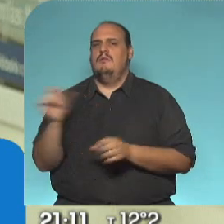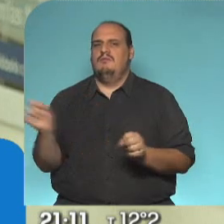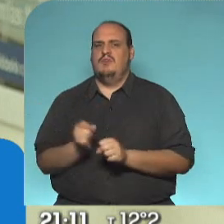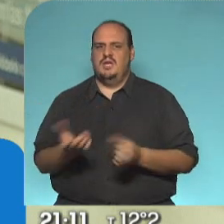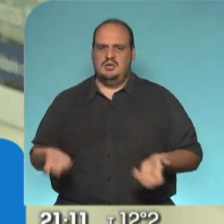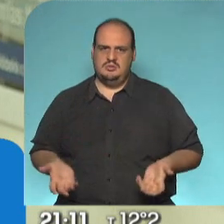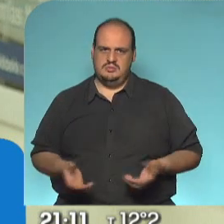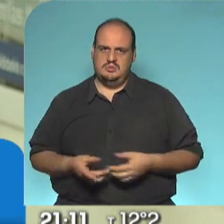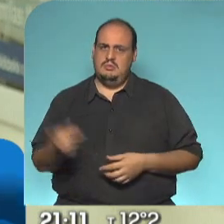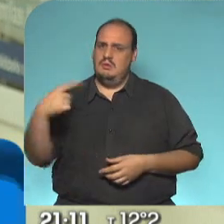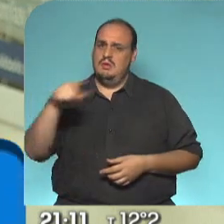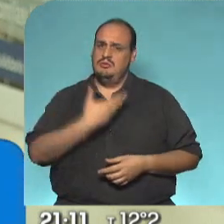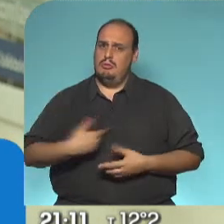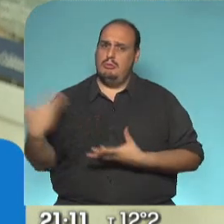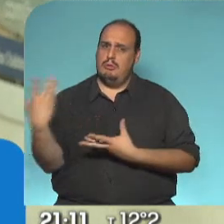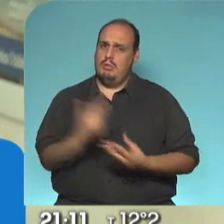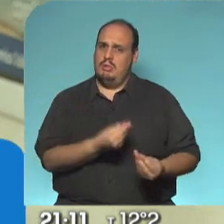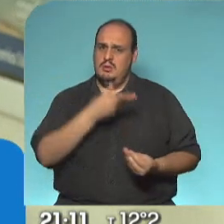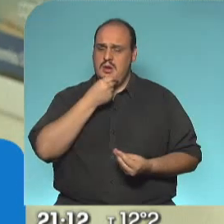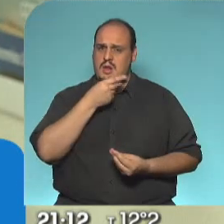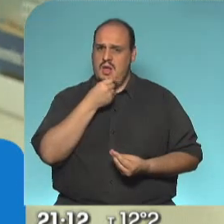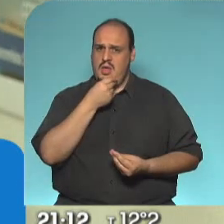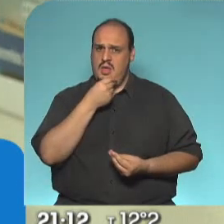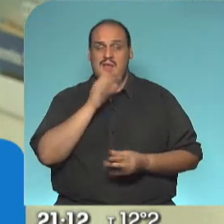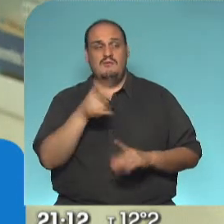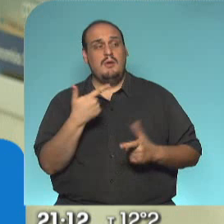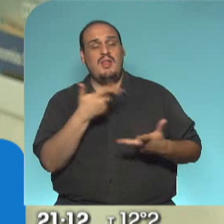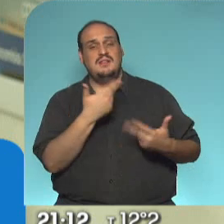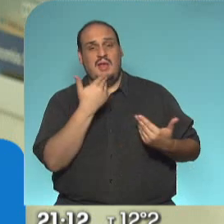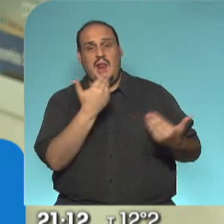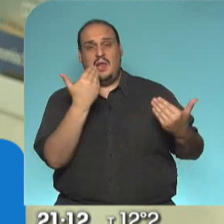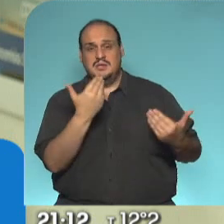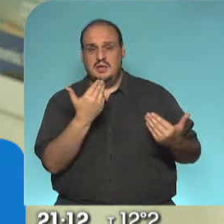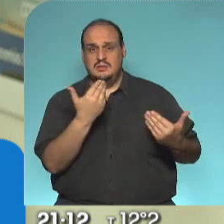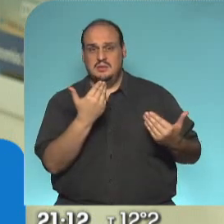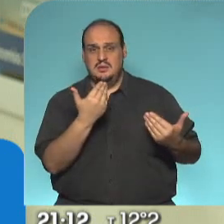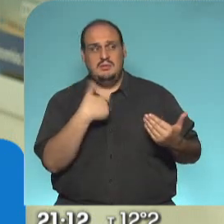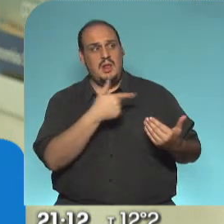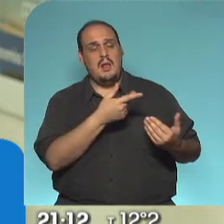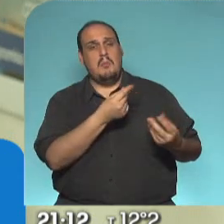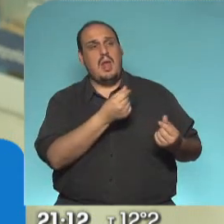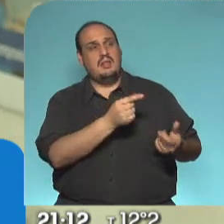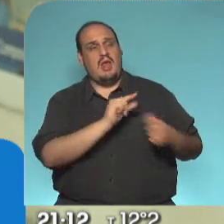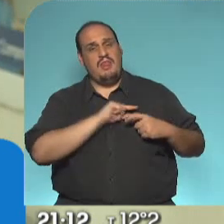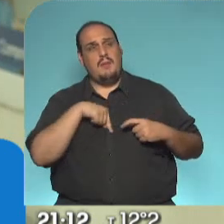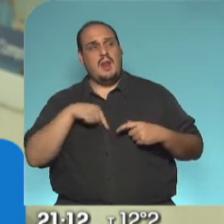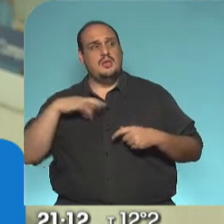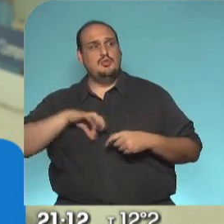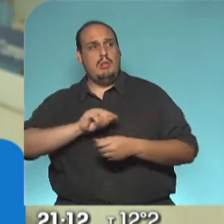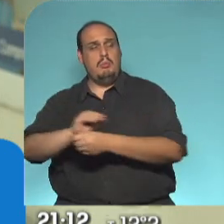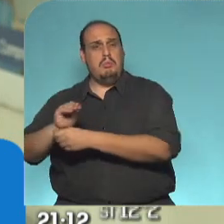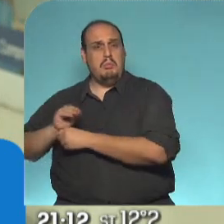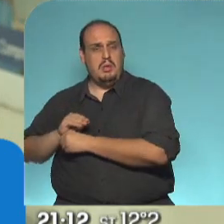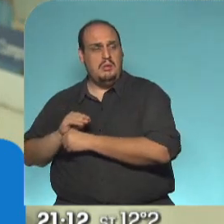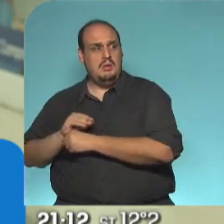han colaborado con el gobierno ni siquiera con un agradecimiento que le dieron la plata para la mitad de los sueldos y no tuvieron